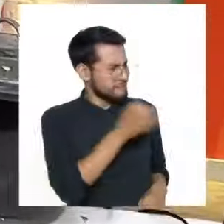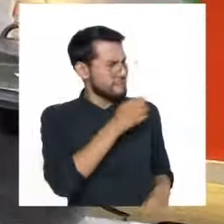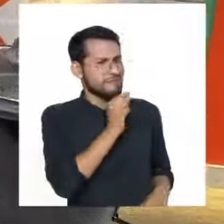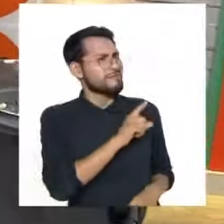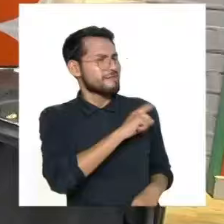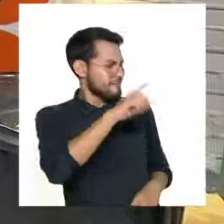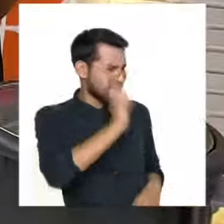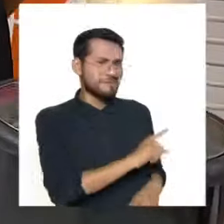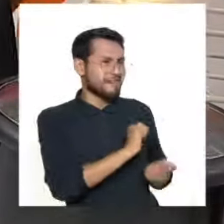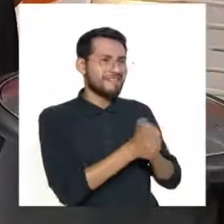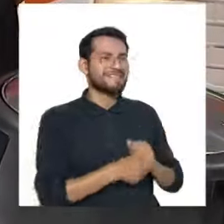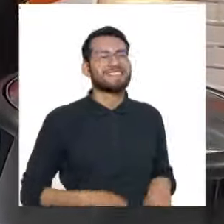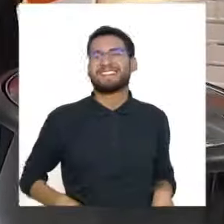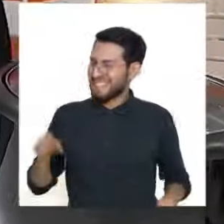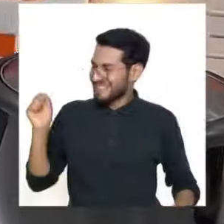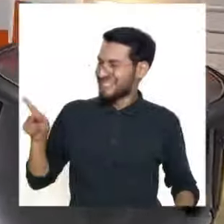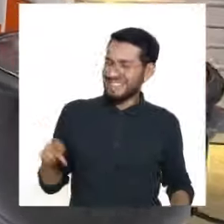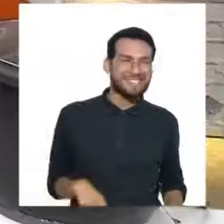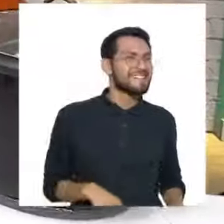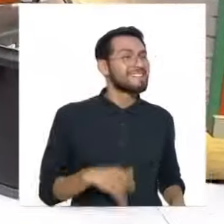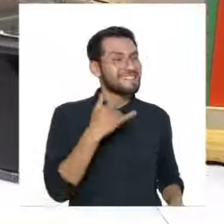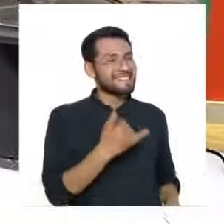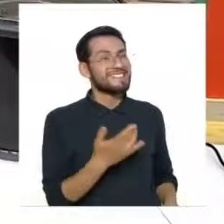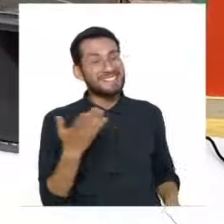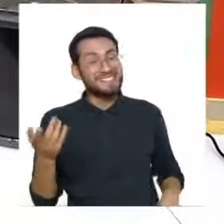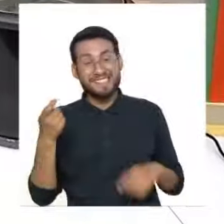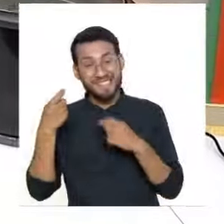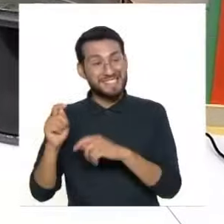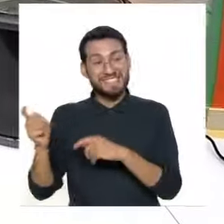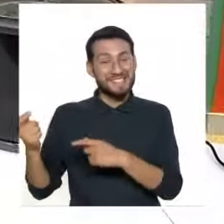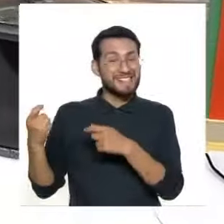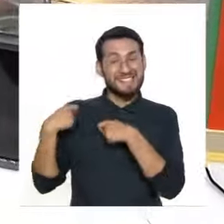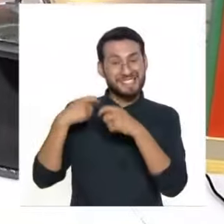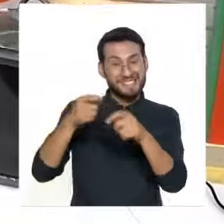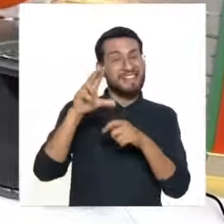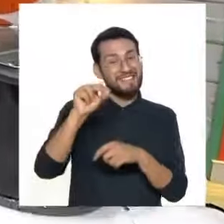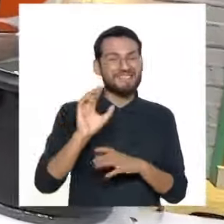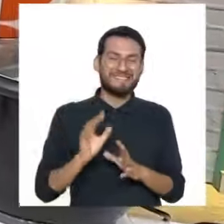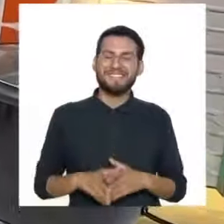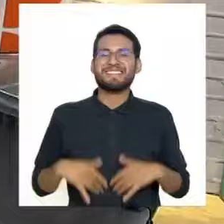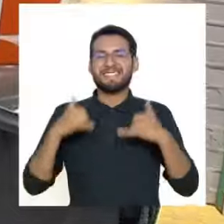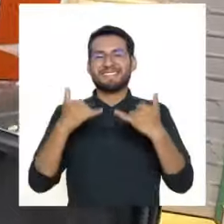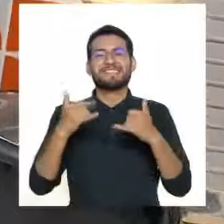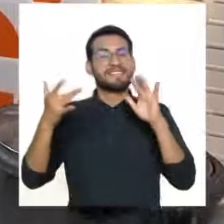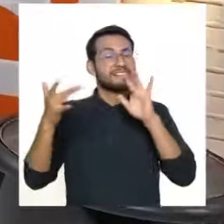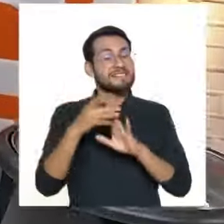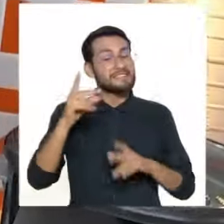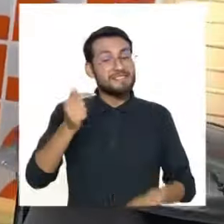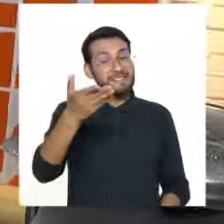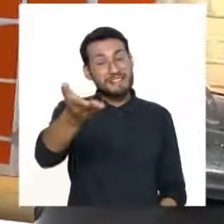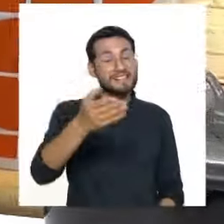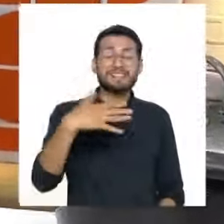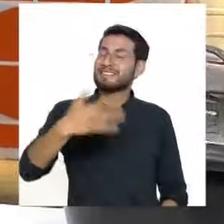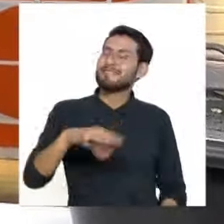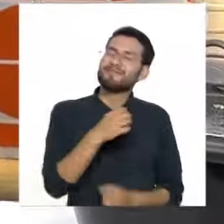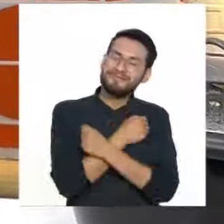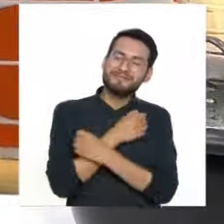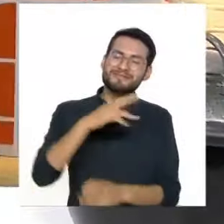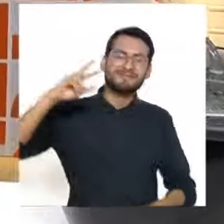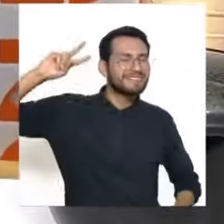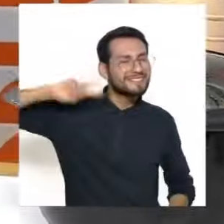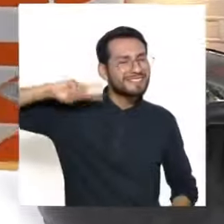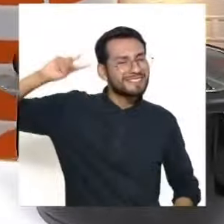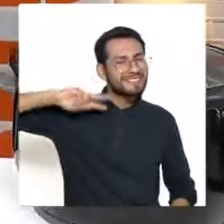elotti Claro que no Mientras que ustedes van tratando de convencerme con este no nos vamos a enlazar rápidamente con nuestra queridísima